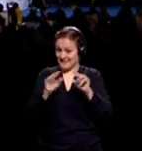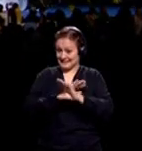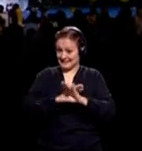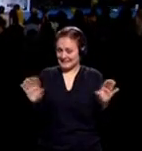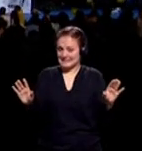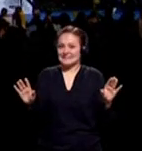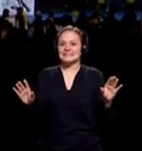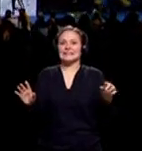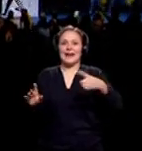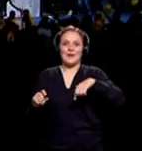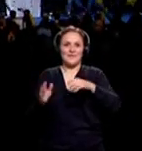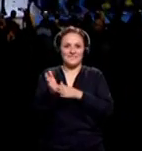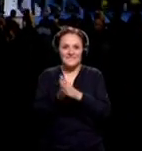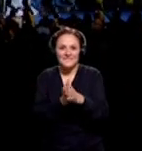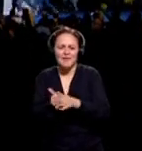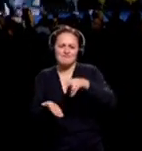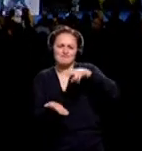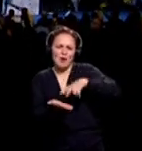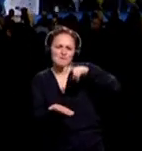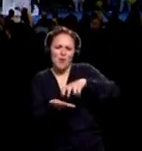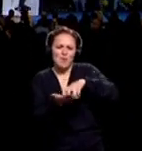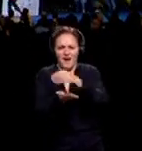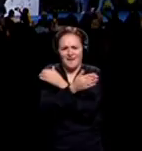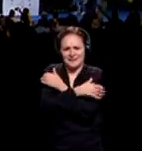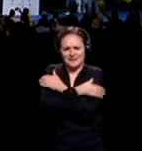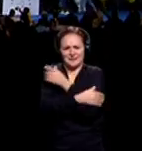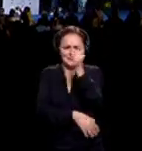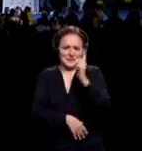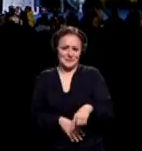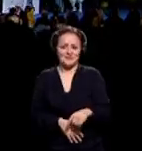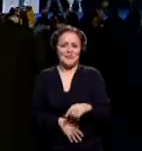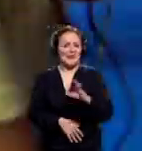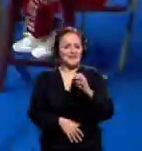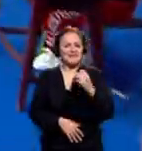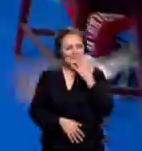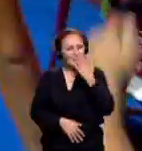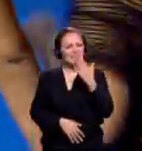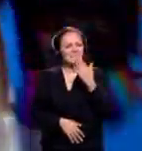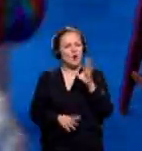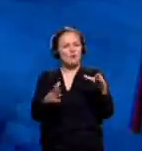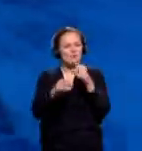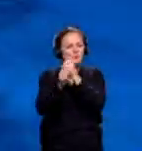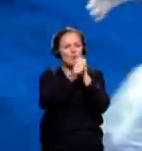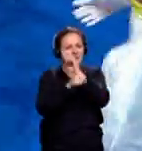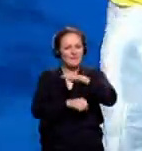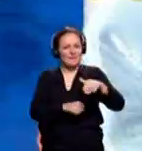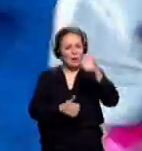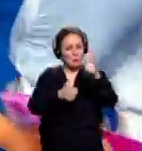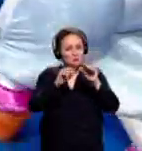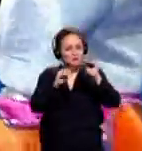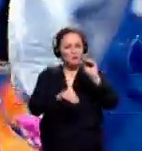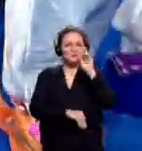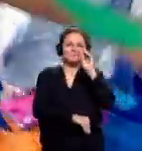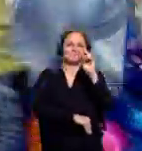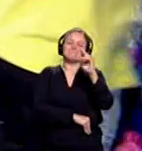Escuchado bien durante toda la actuación, han estado enérgicos, han estado claritos y además muy críticos. La crítica